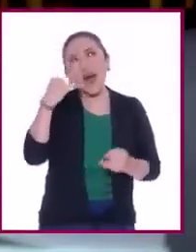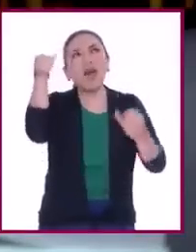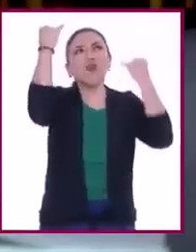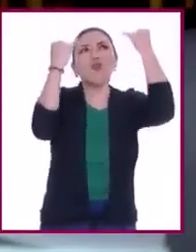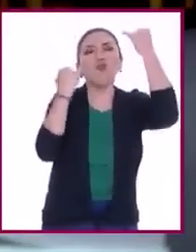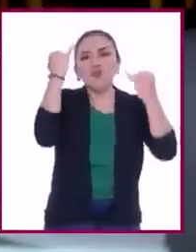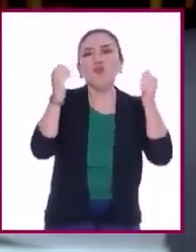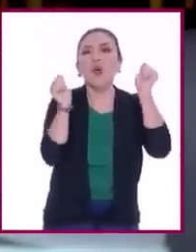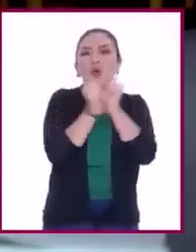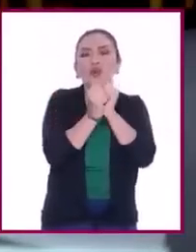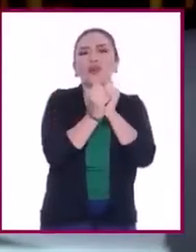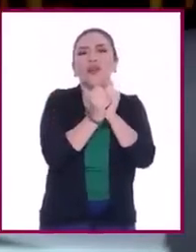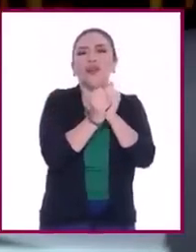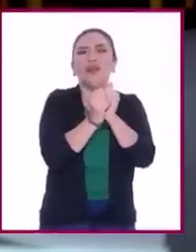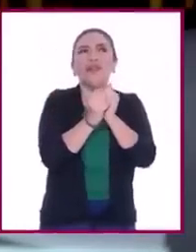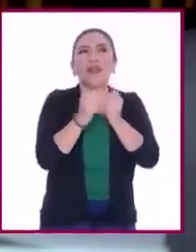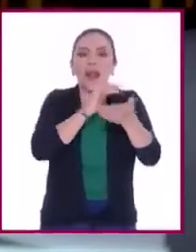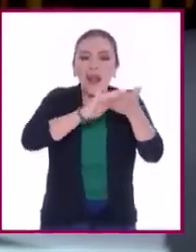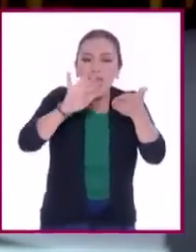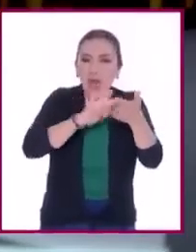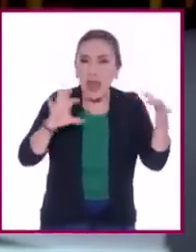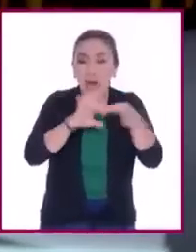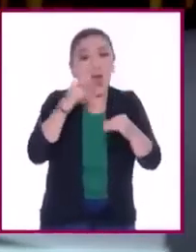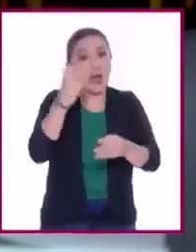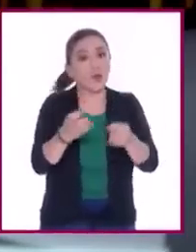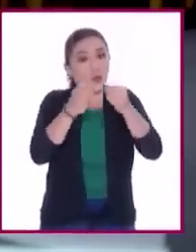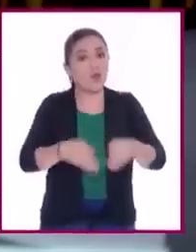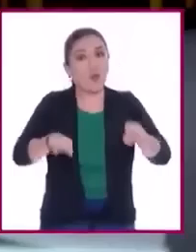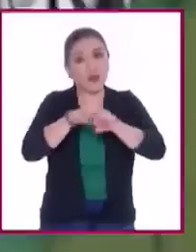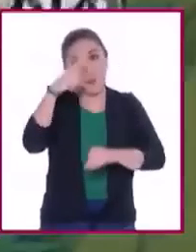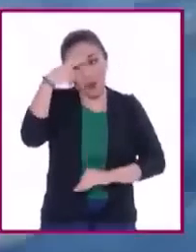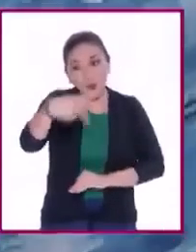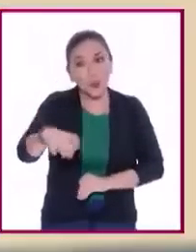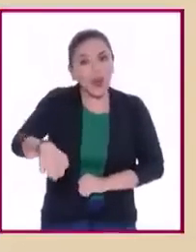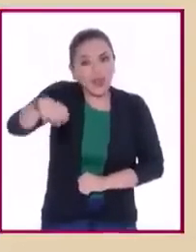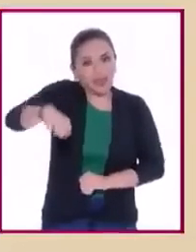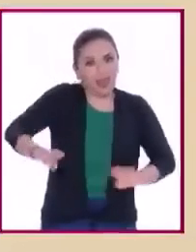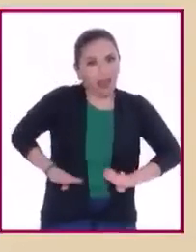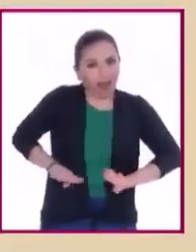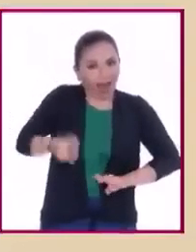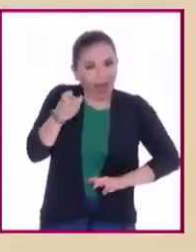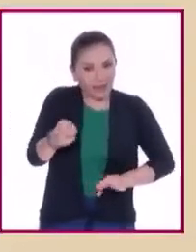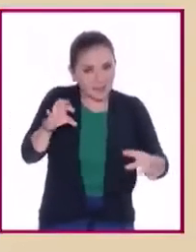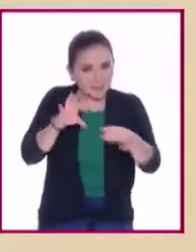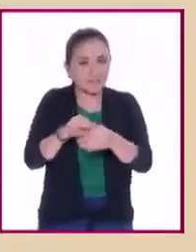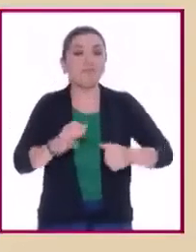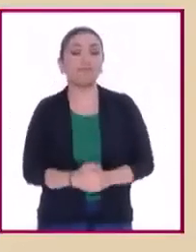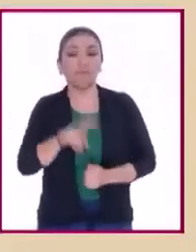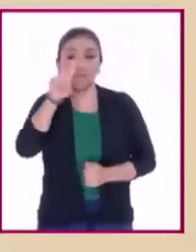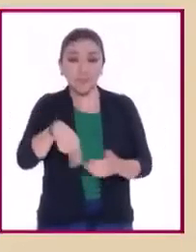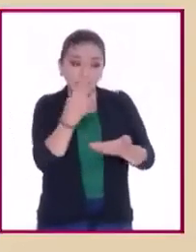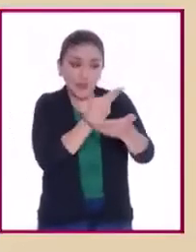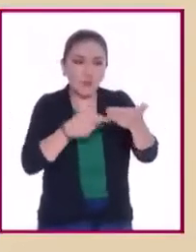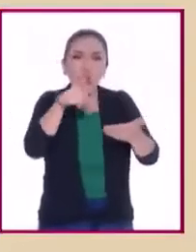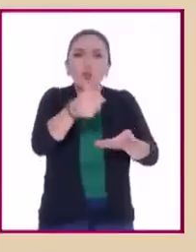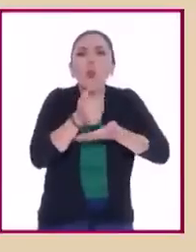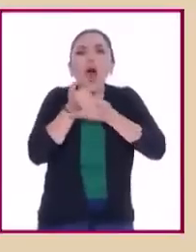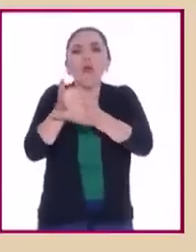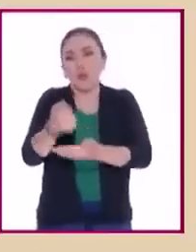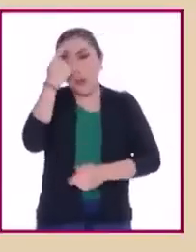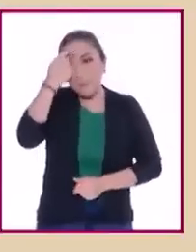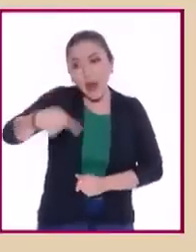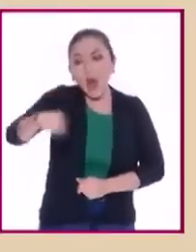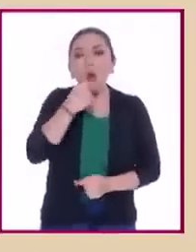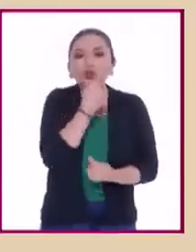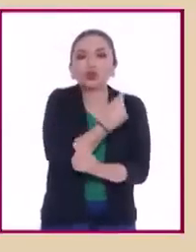de la creatividad la imaginación no que es parte fundamental en la edad en la que se encuentran Entonces con las ilustraciones tú lo que ayudas